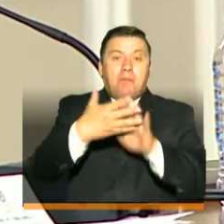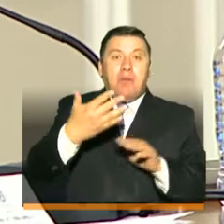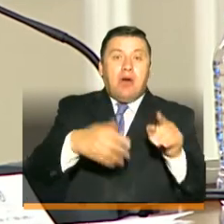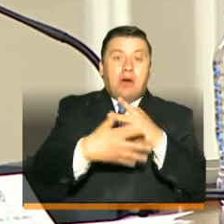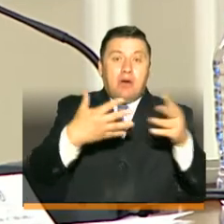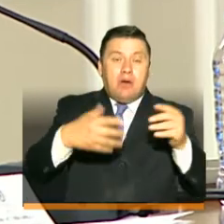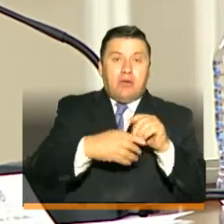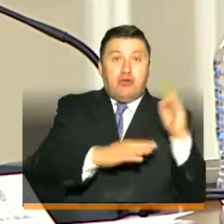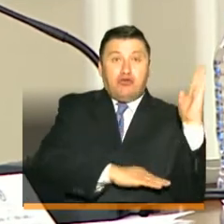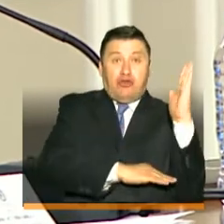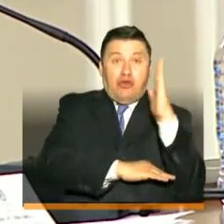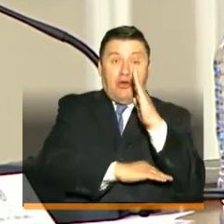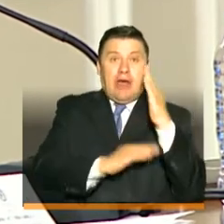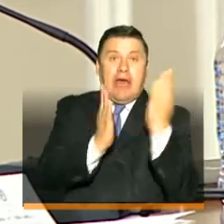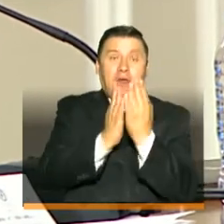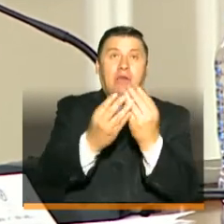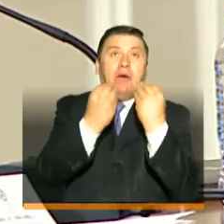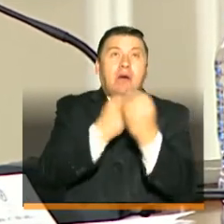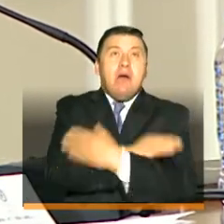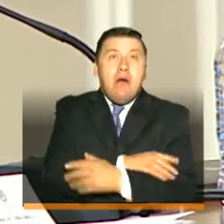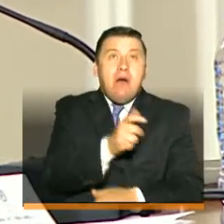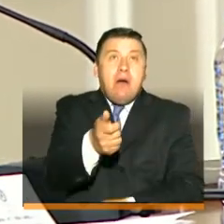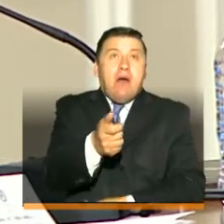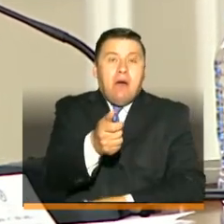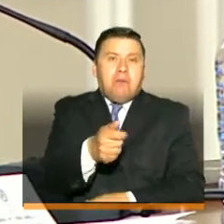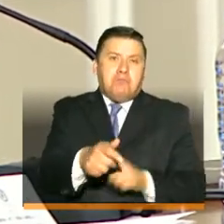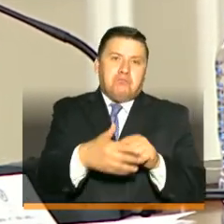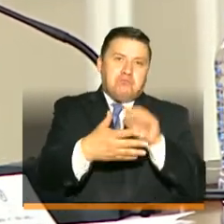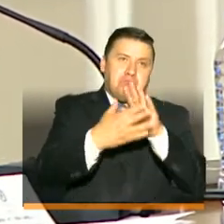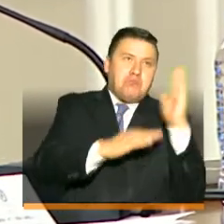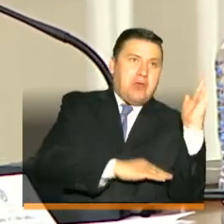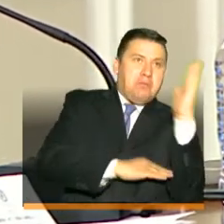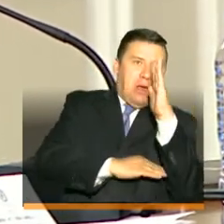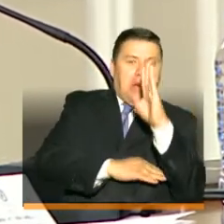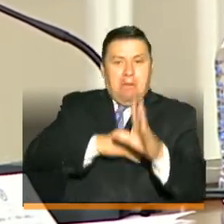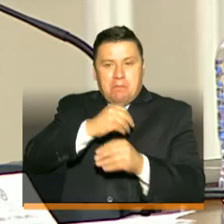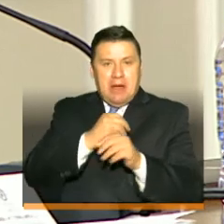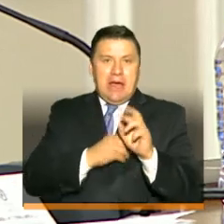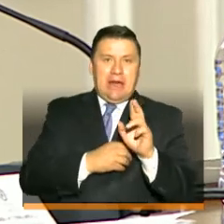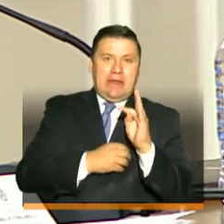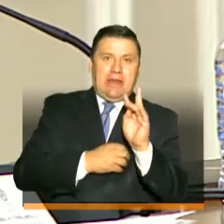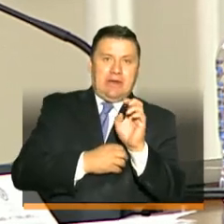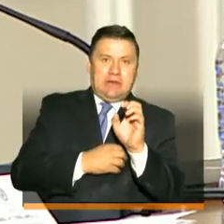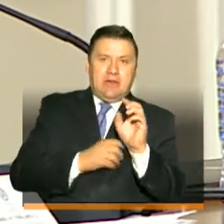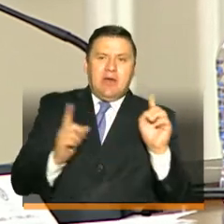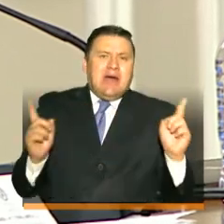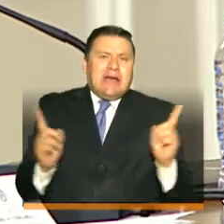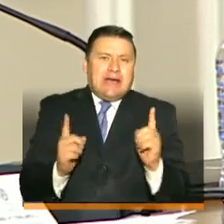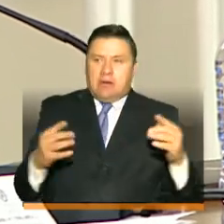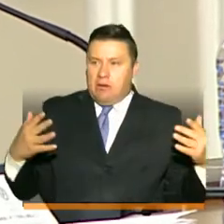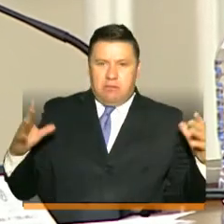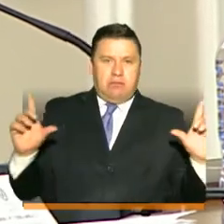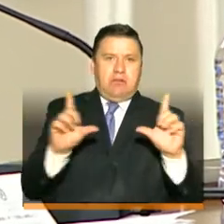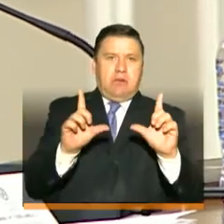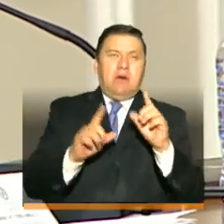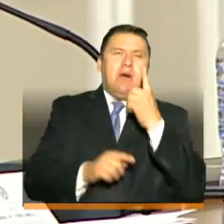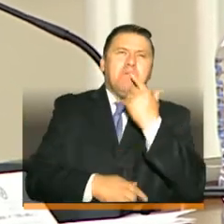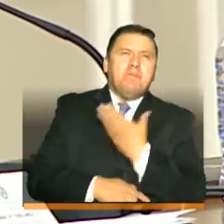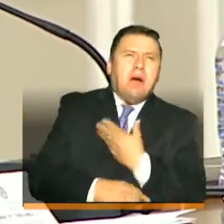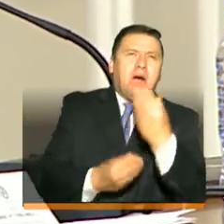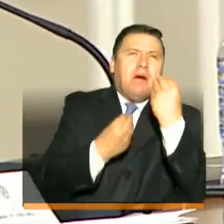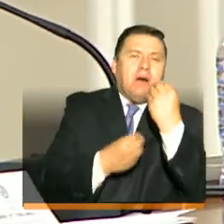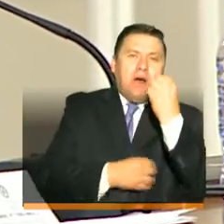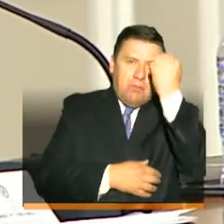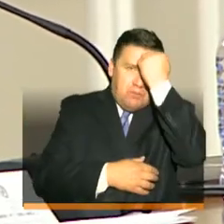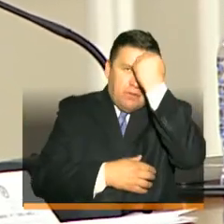programación que va todo el día, presidente. Mi señal tiene una franja de mediodía y se complementa con RTVC. En resumen, para los padres, para los